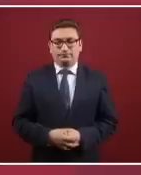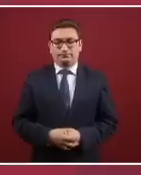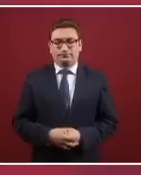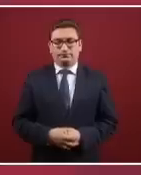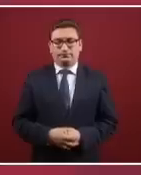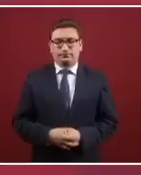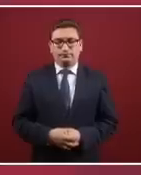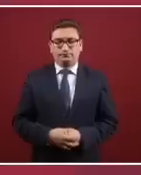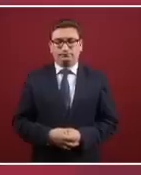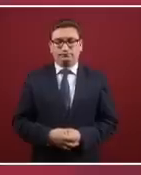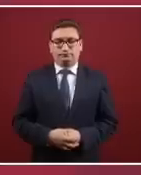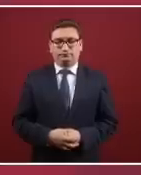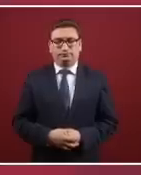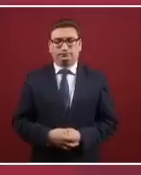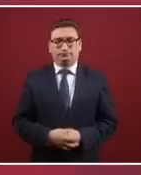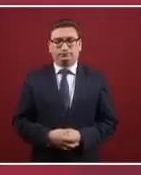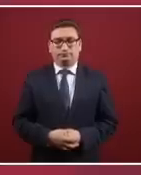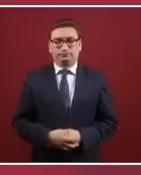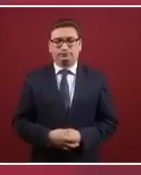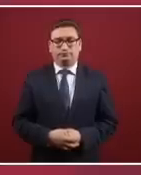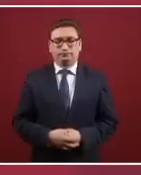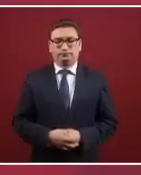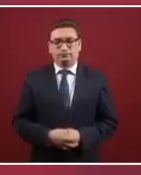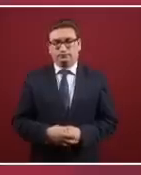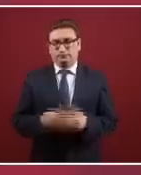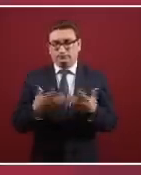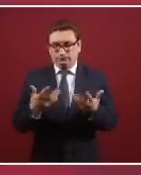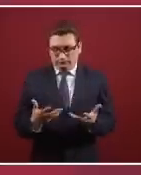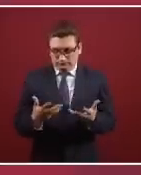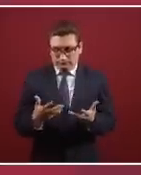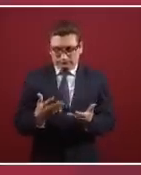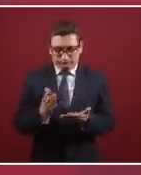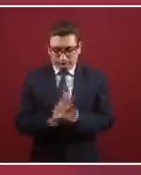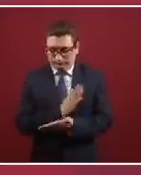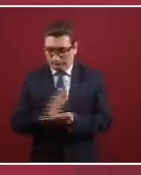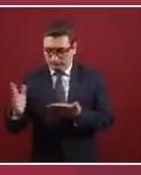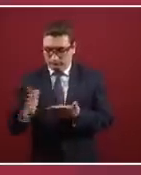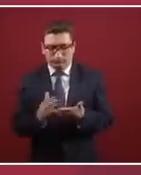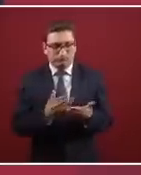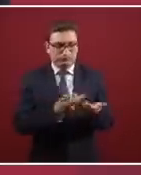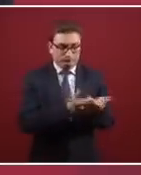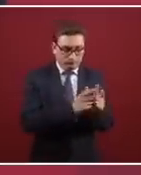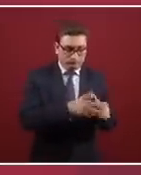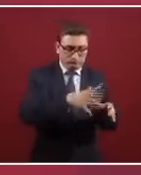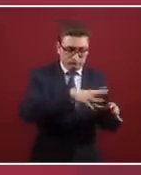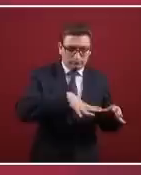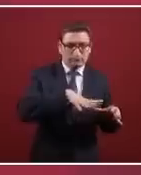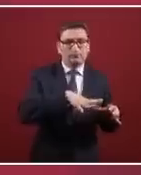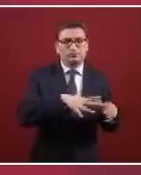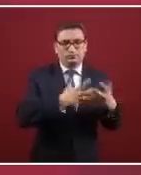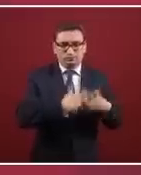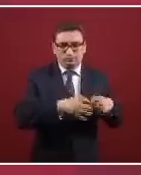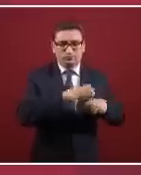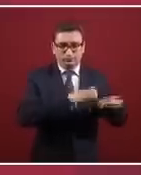Entonces, es sector público, es eso. Sector privado es otra